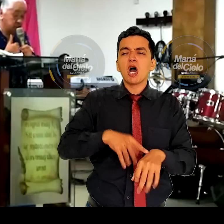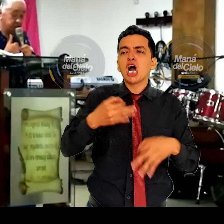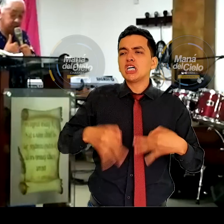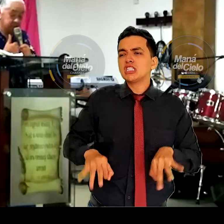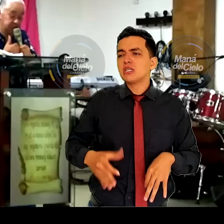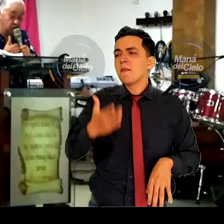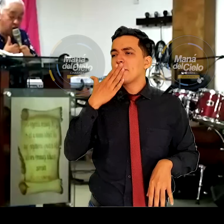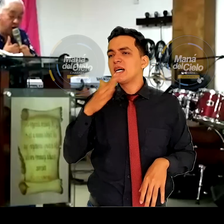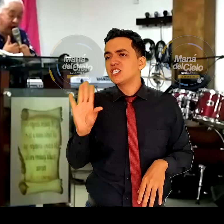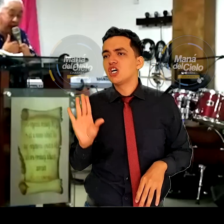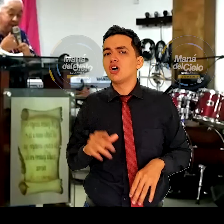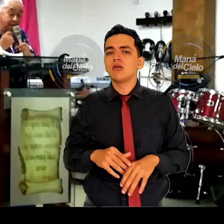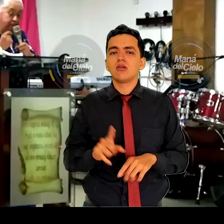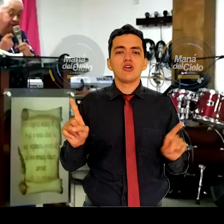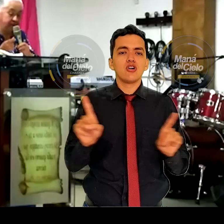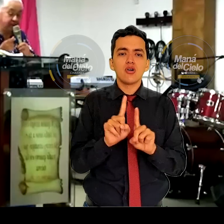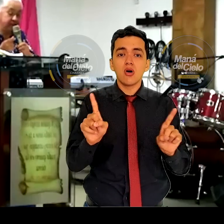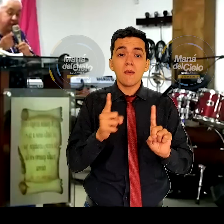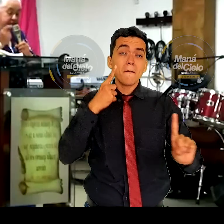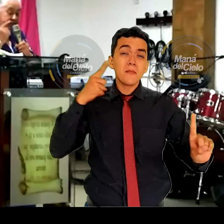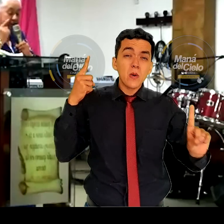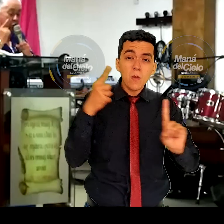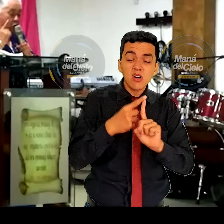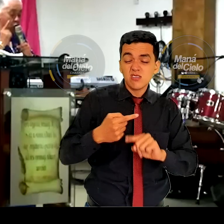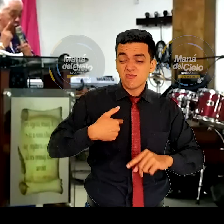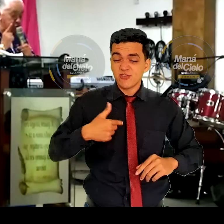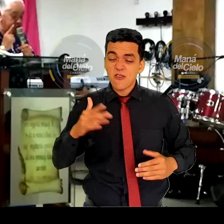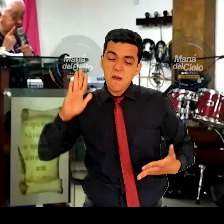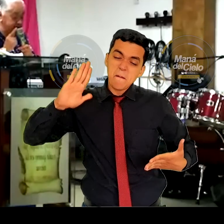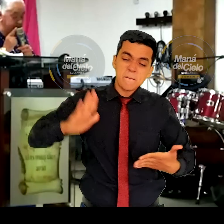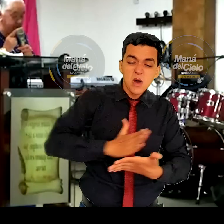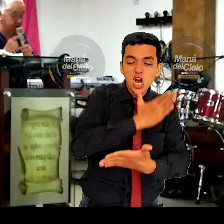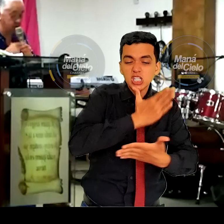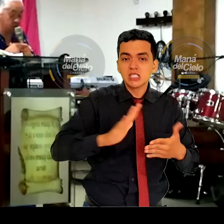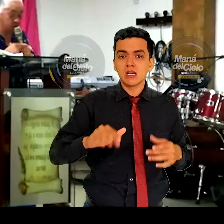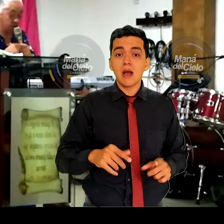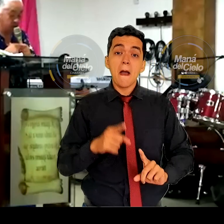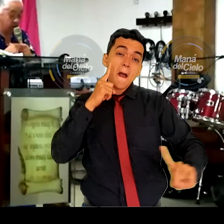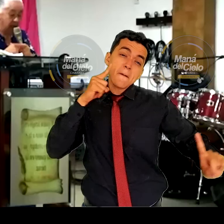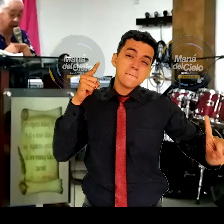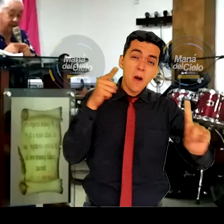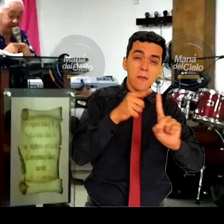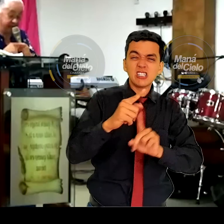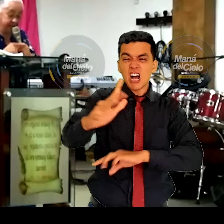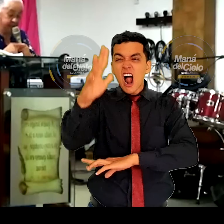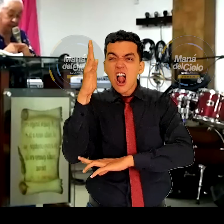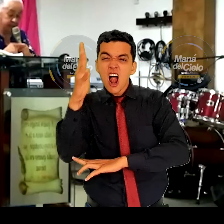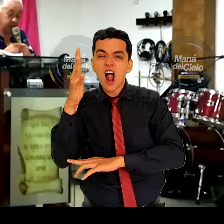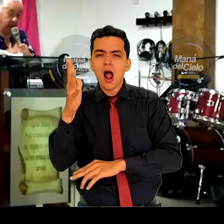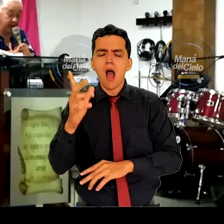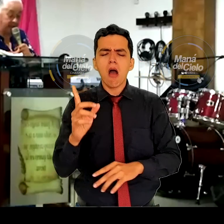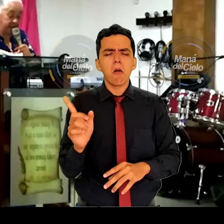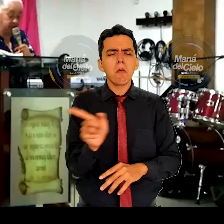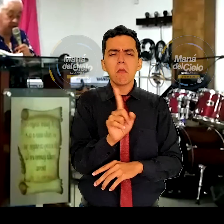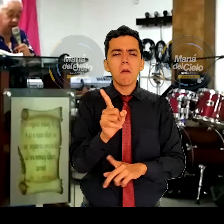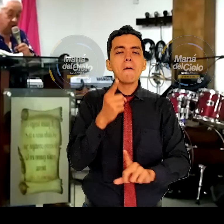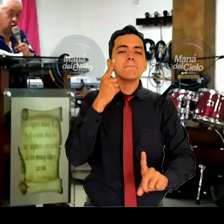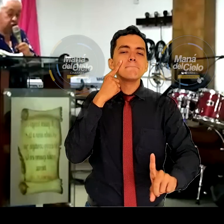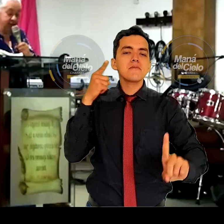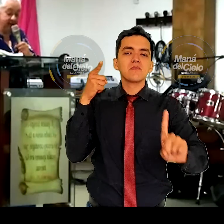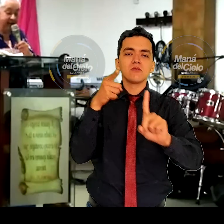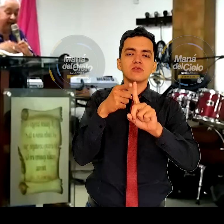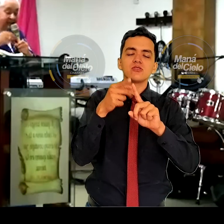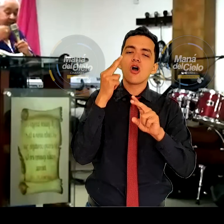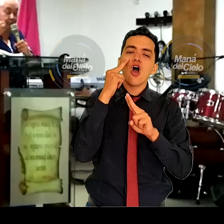mejor, sino a fin de conocerle mejor. Amén, amén.